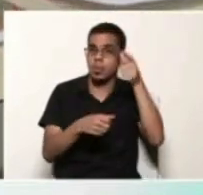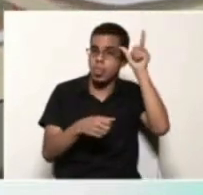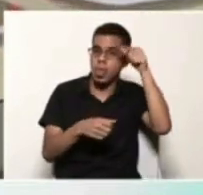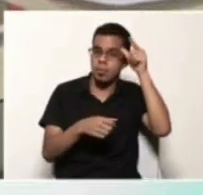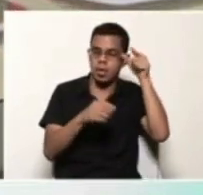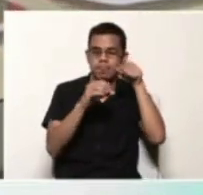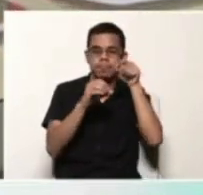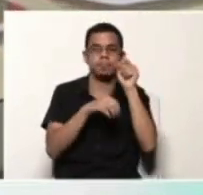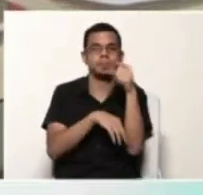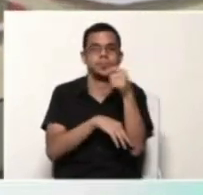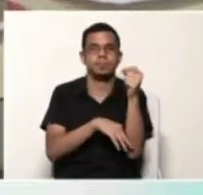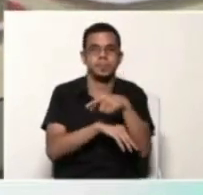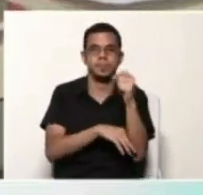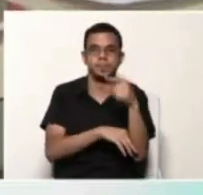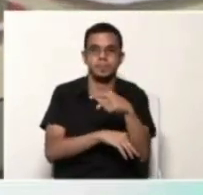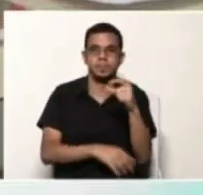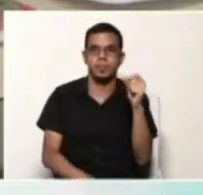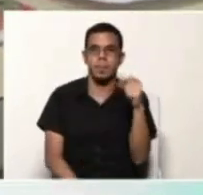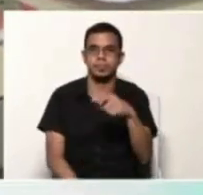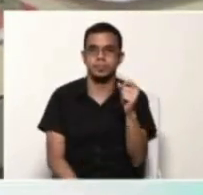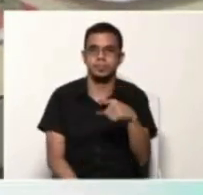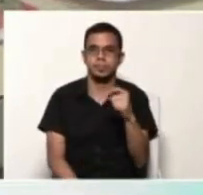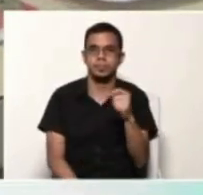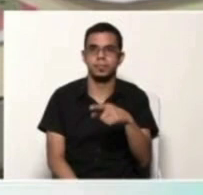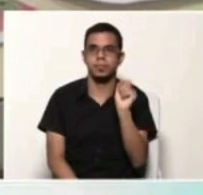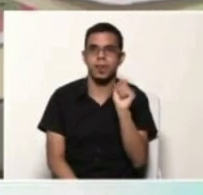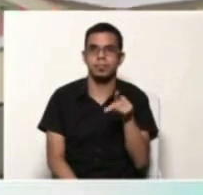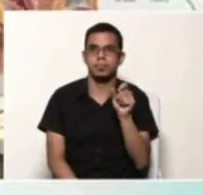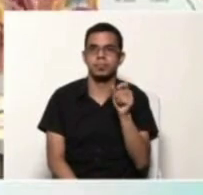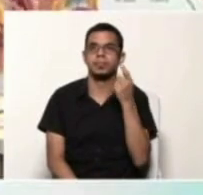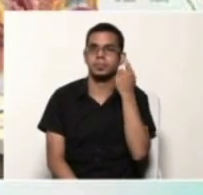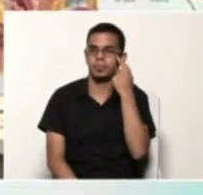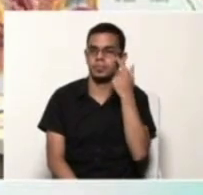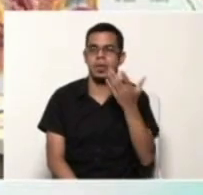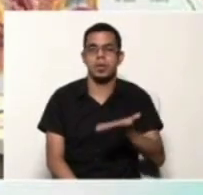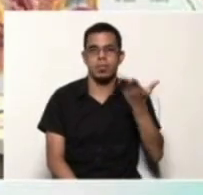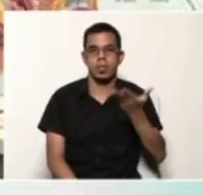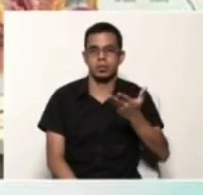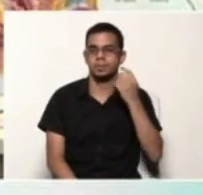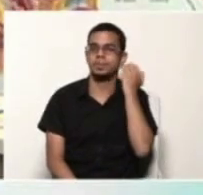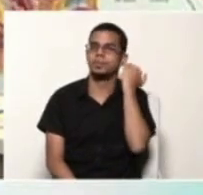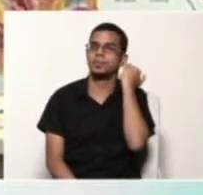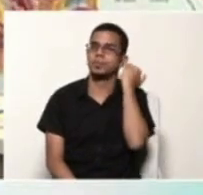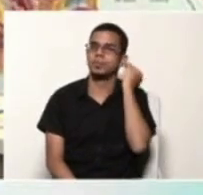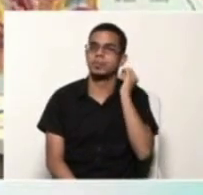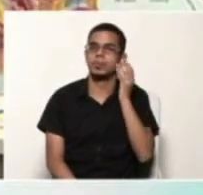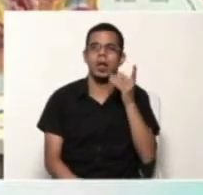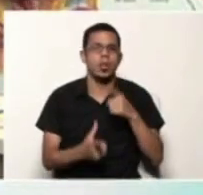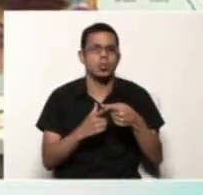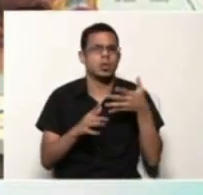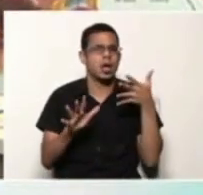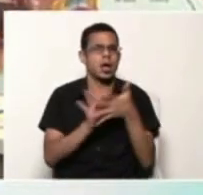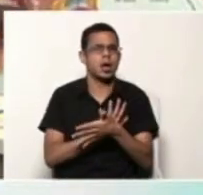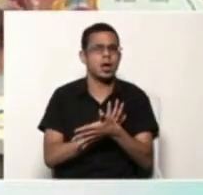pene, uretra y los testículos. ¿Ok? Importante. El aparato